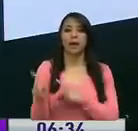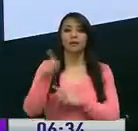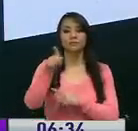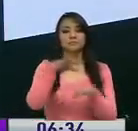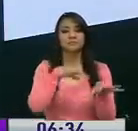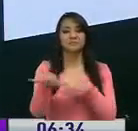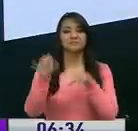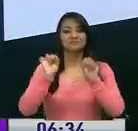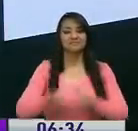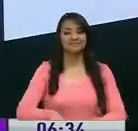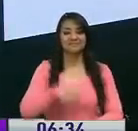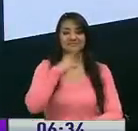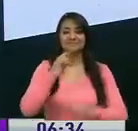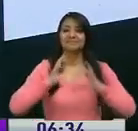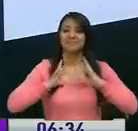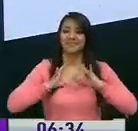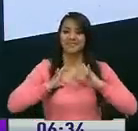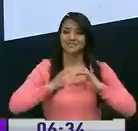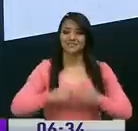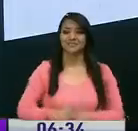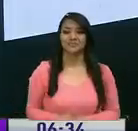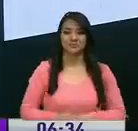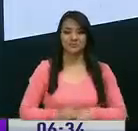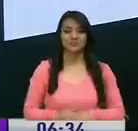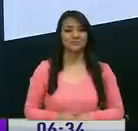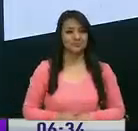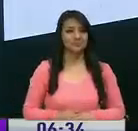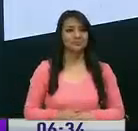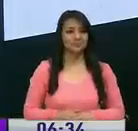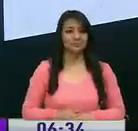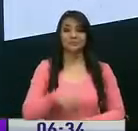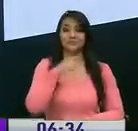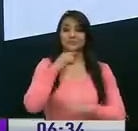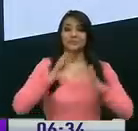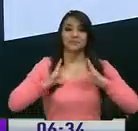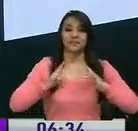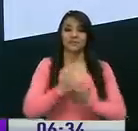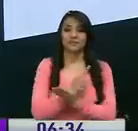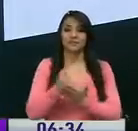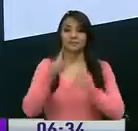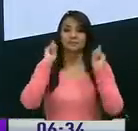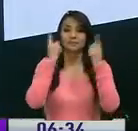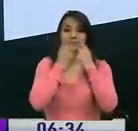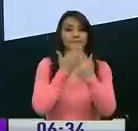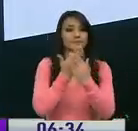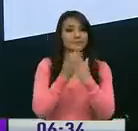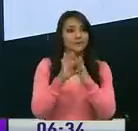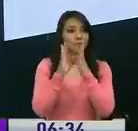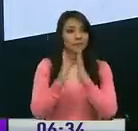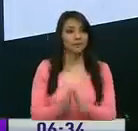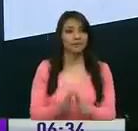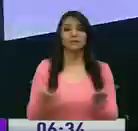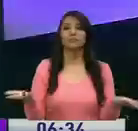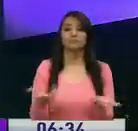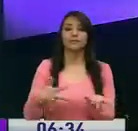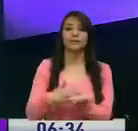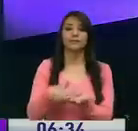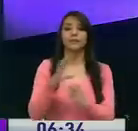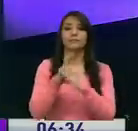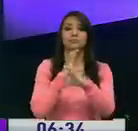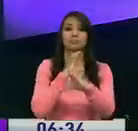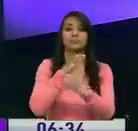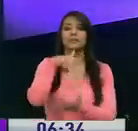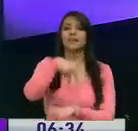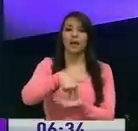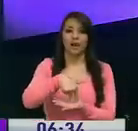actividades para el feriado que nos espera Roberto feriado de semana santa gracias a Sofía están los terminales las salidas de